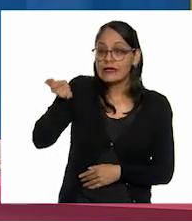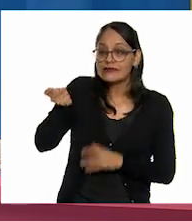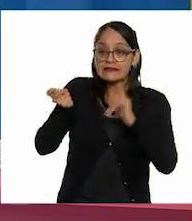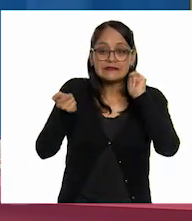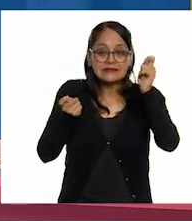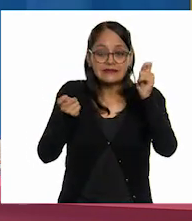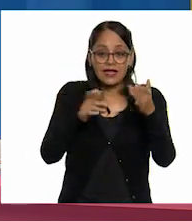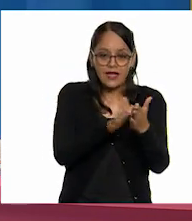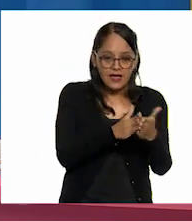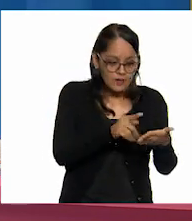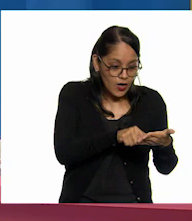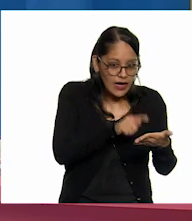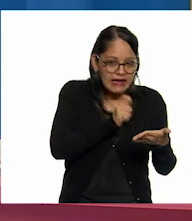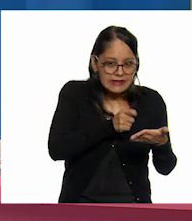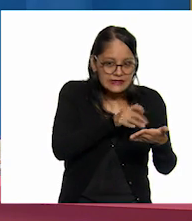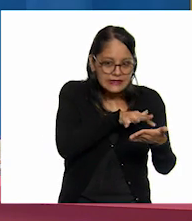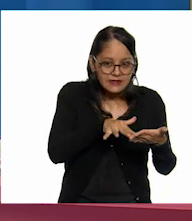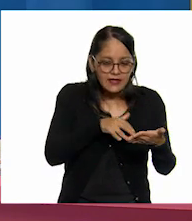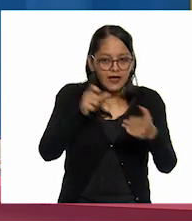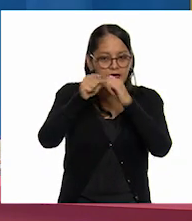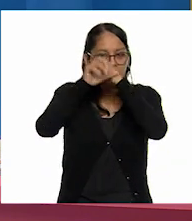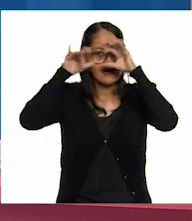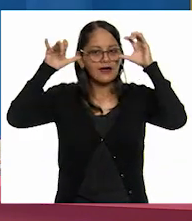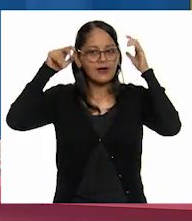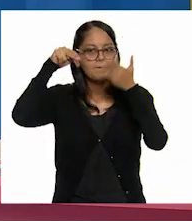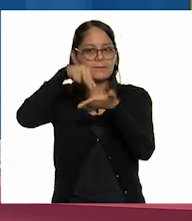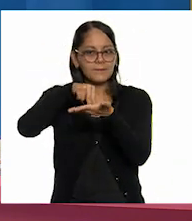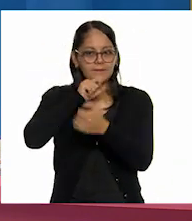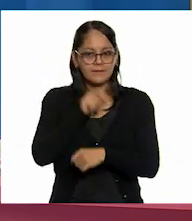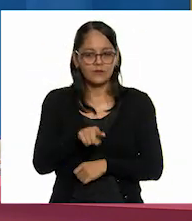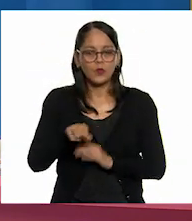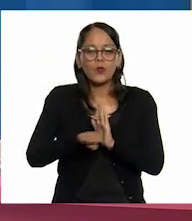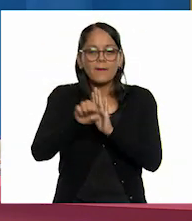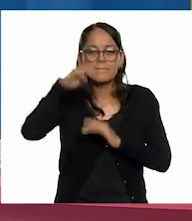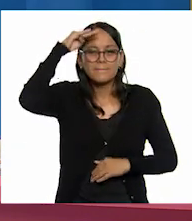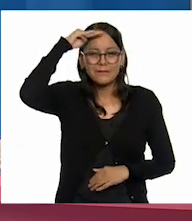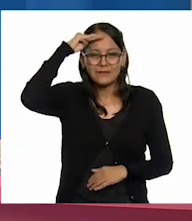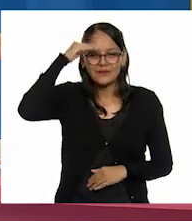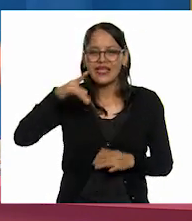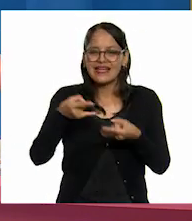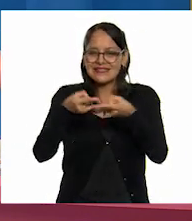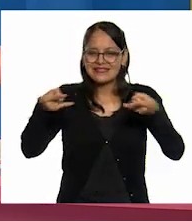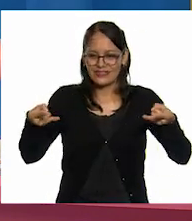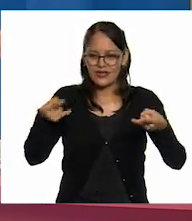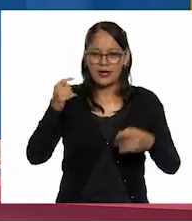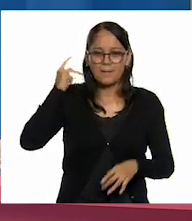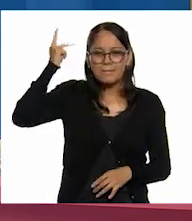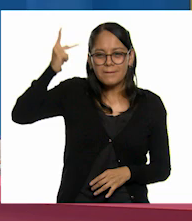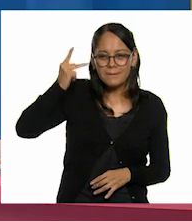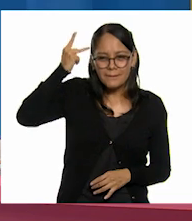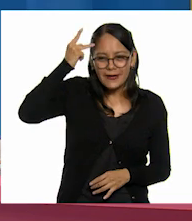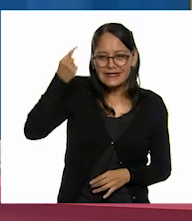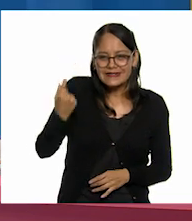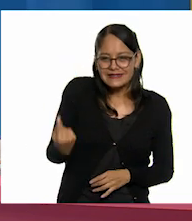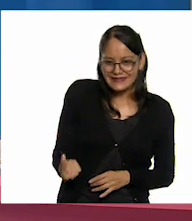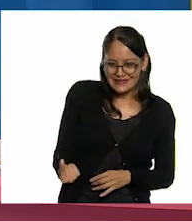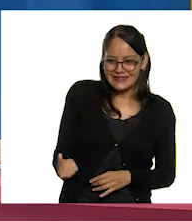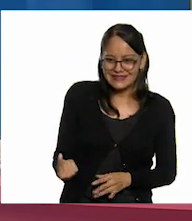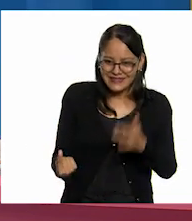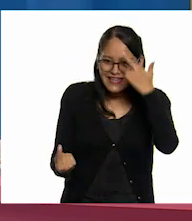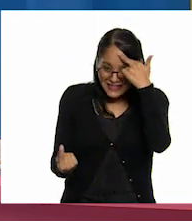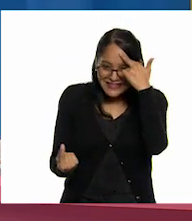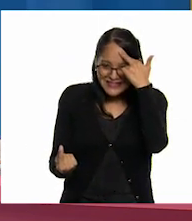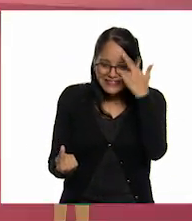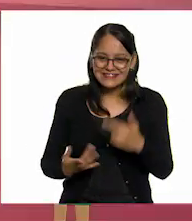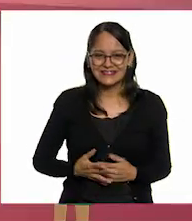libro, pienso y... A ver, por ejemplo, no sé, El Principito, ¿no? ¿Te acuerdas del Principito?